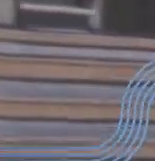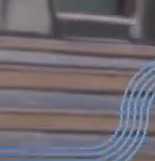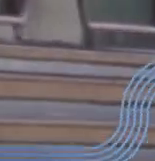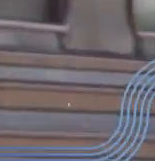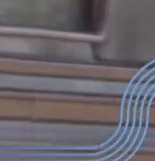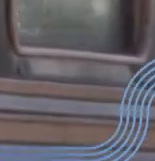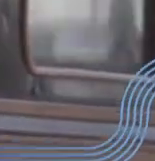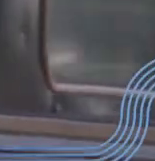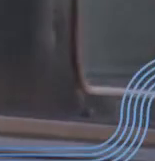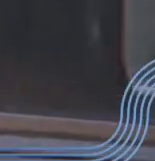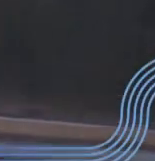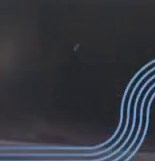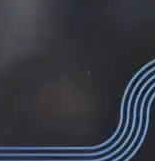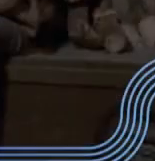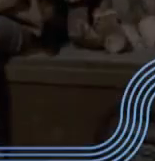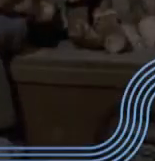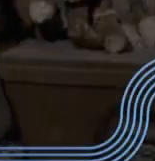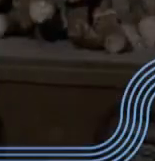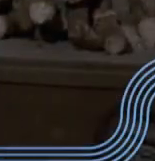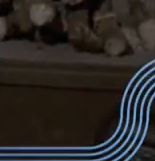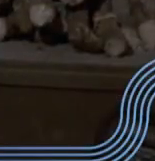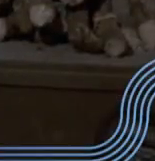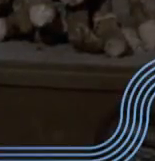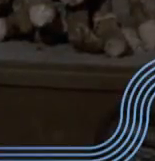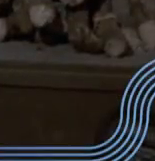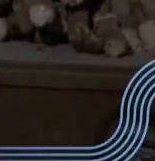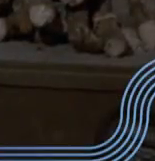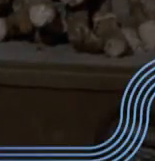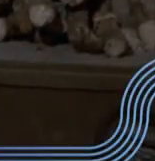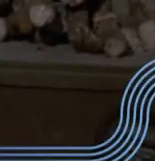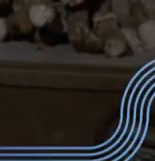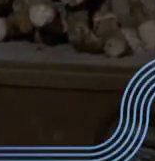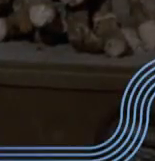recordando a Jaime Humberto Hermosillo. Jueves, 22:30 horas.